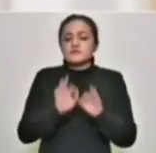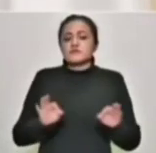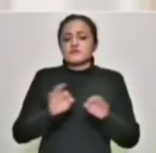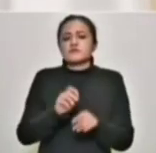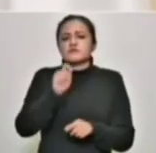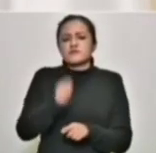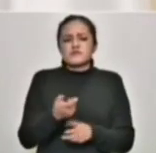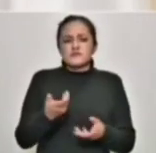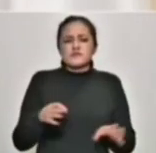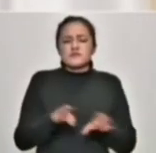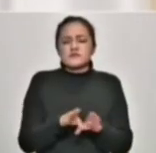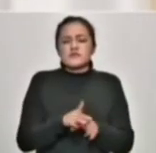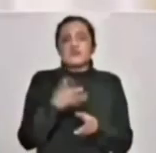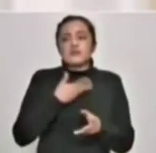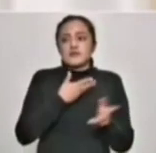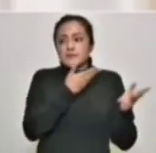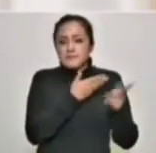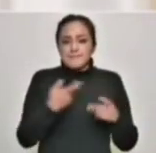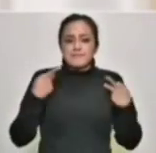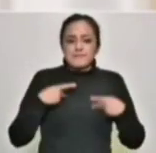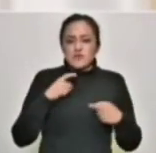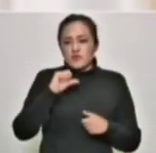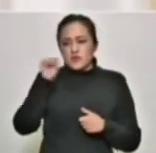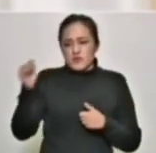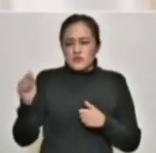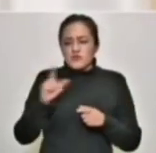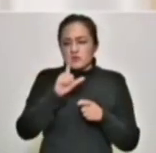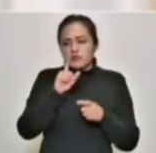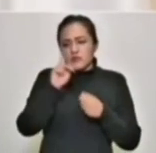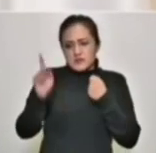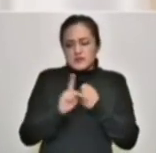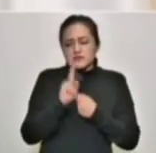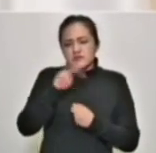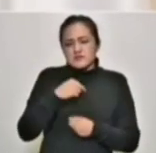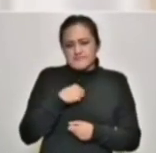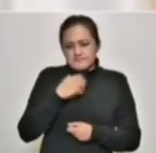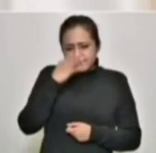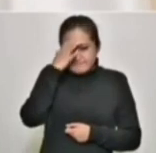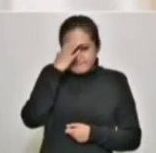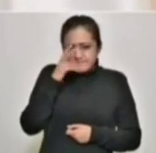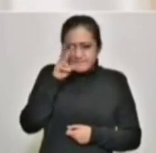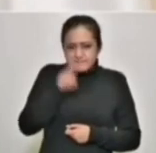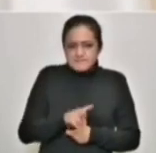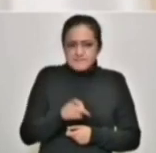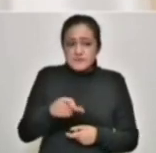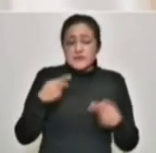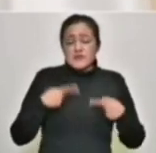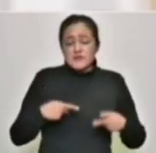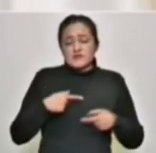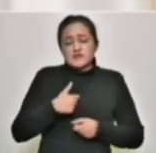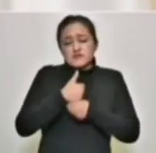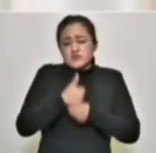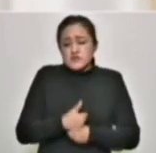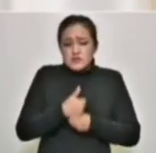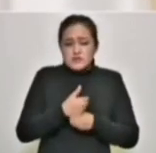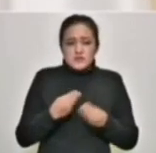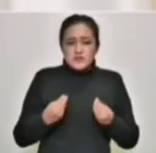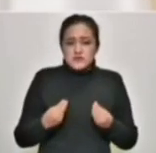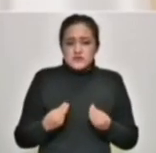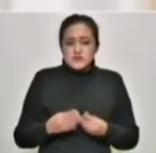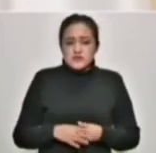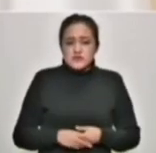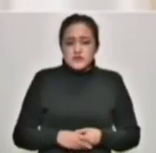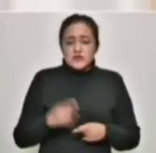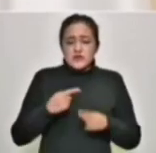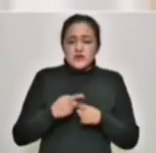por cada vez que se tiene inmigrante a mí en lo personal me da pena la verdad son gente que sufre que